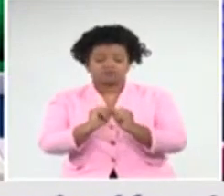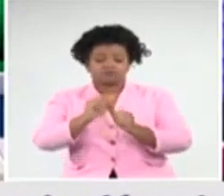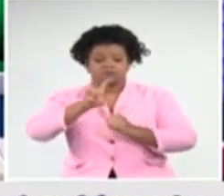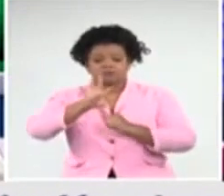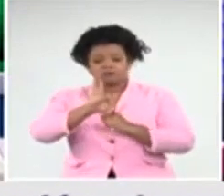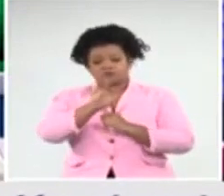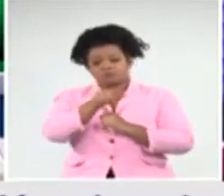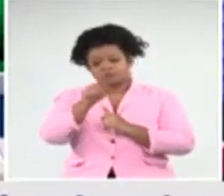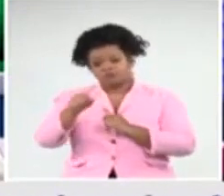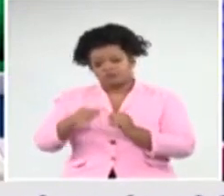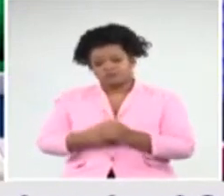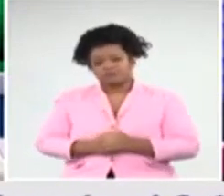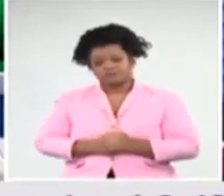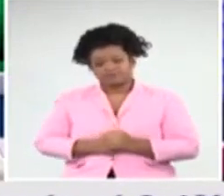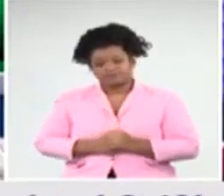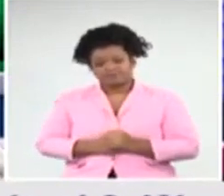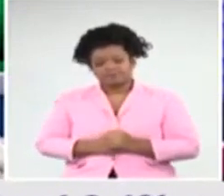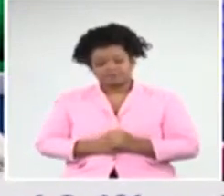el